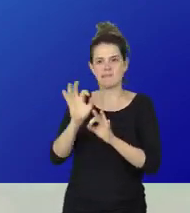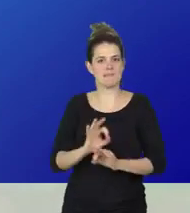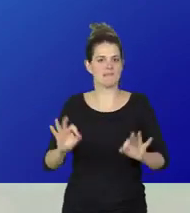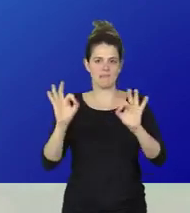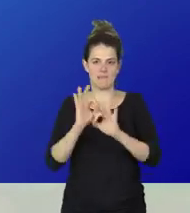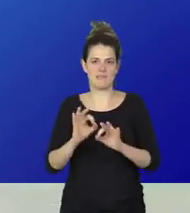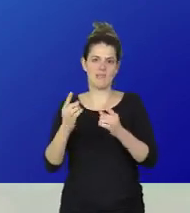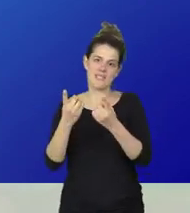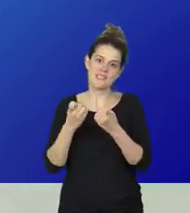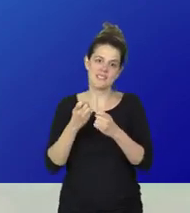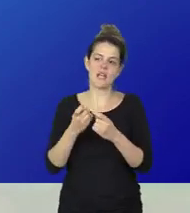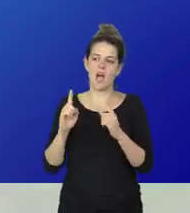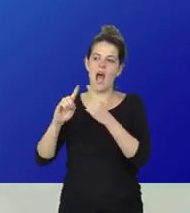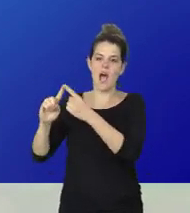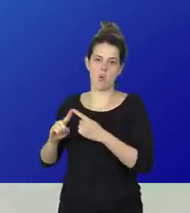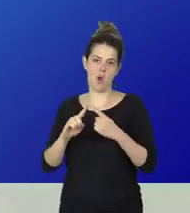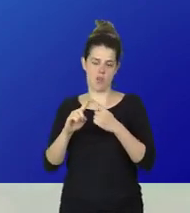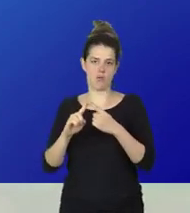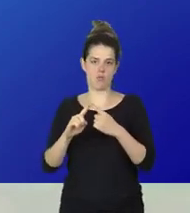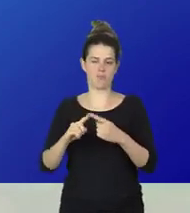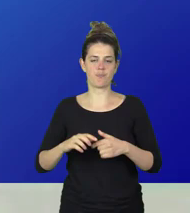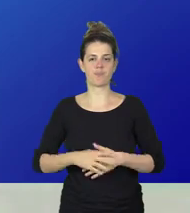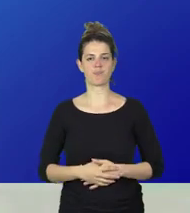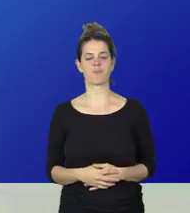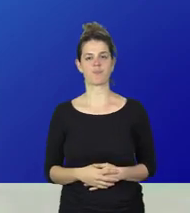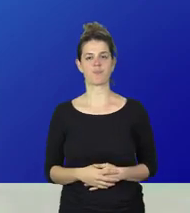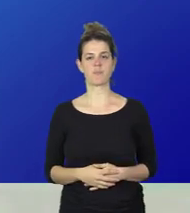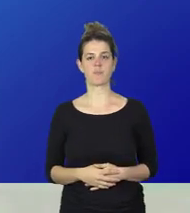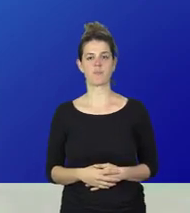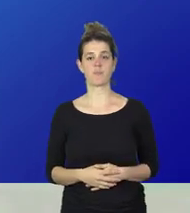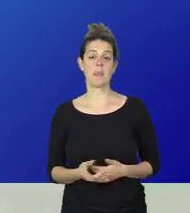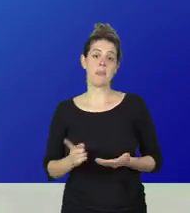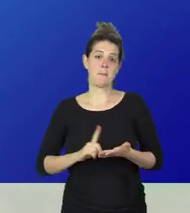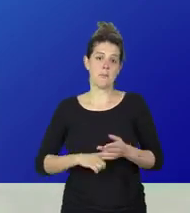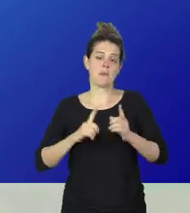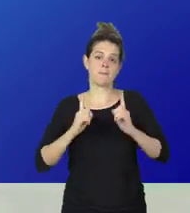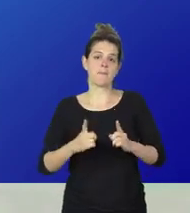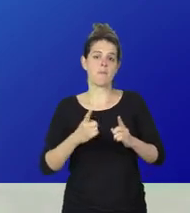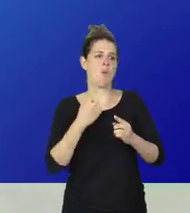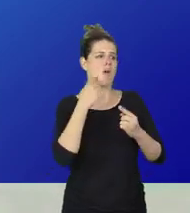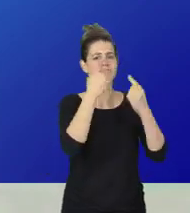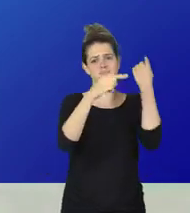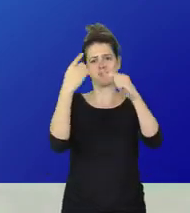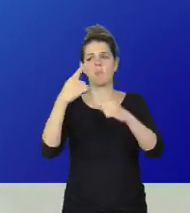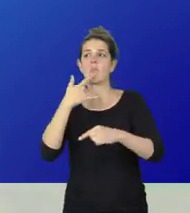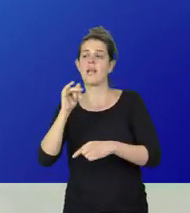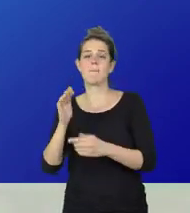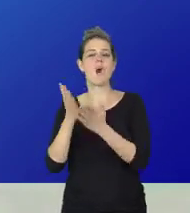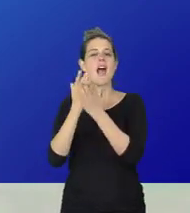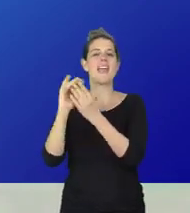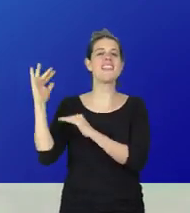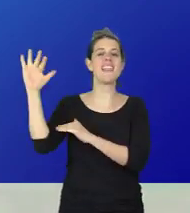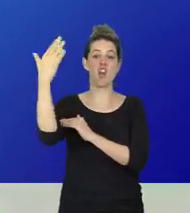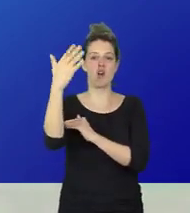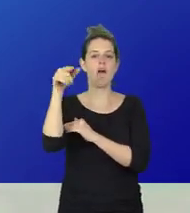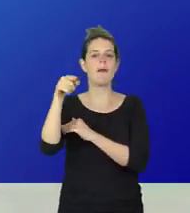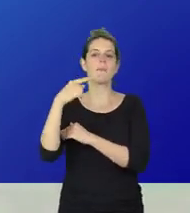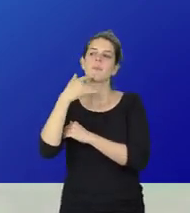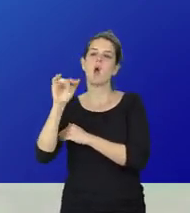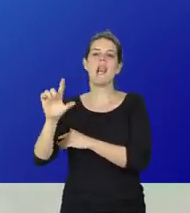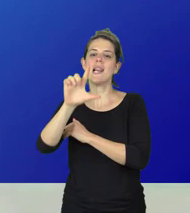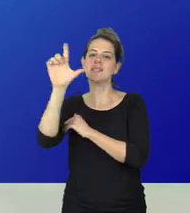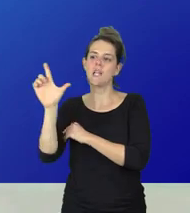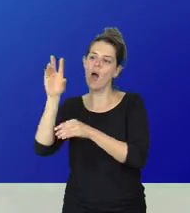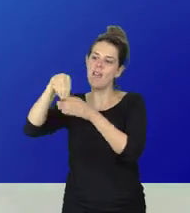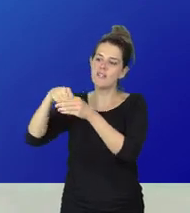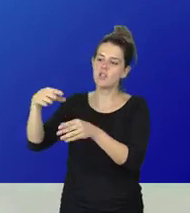en las distintas instituciones donde estaban los estudiantes sordos. Y además que también había una gran diversidad, porque una cosa es en el interior del país, en